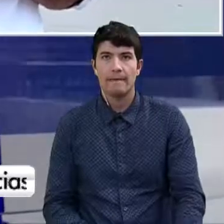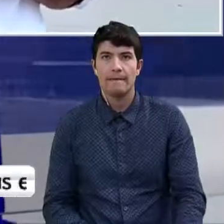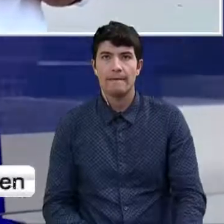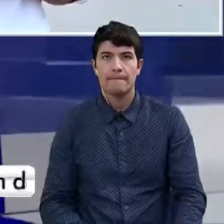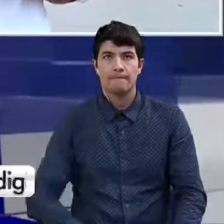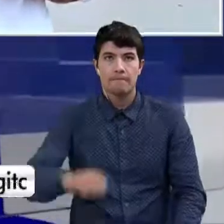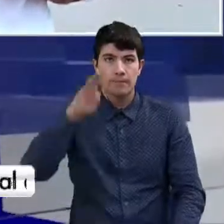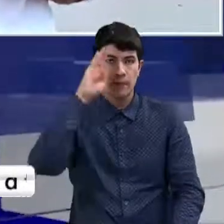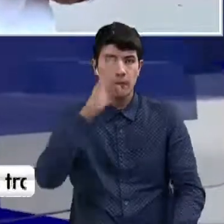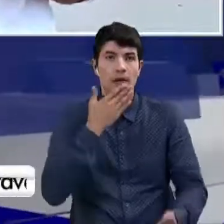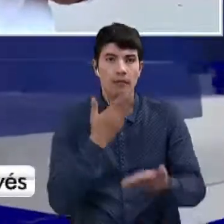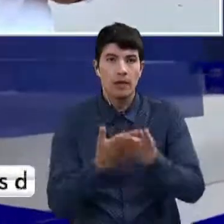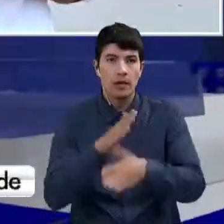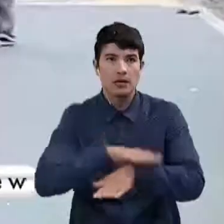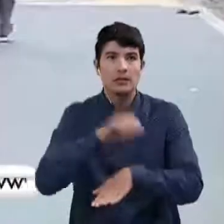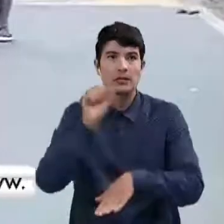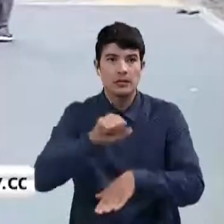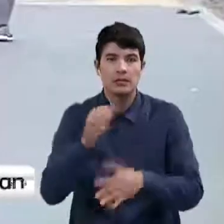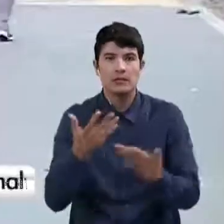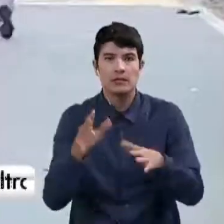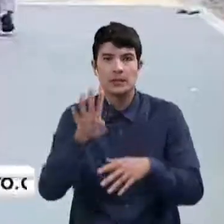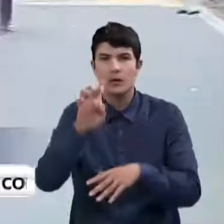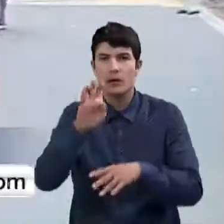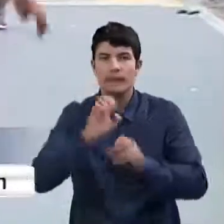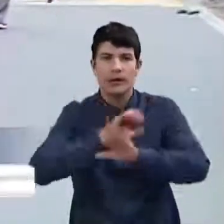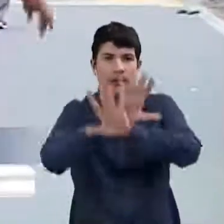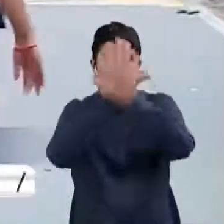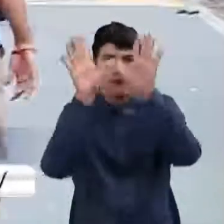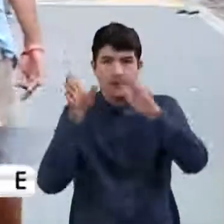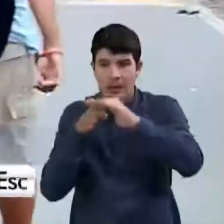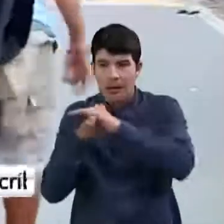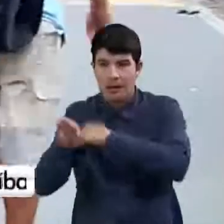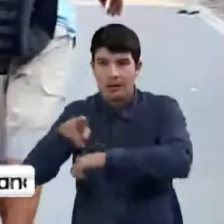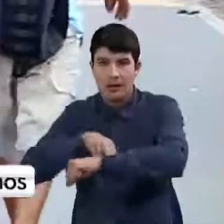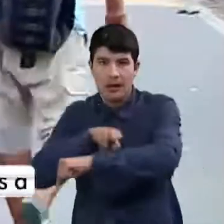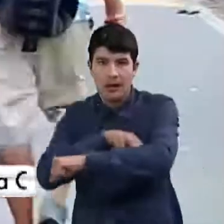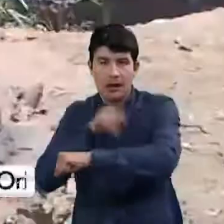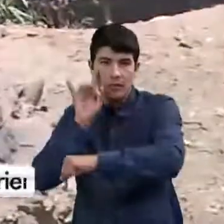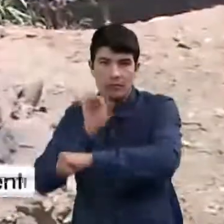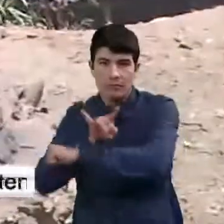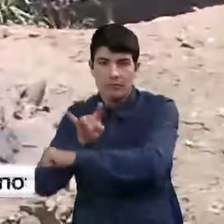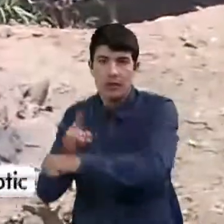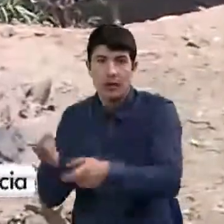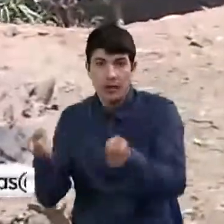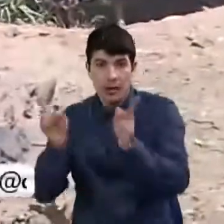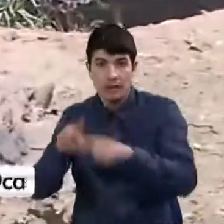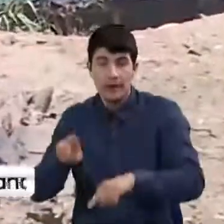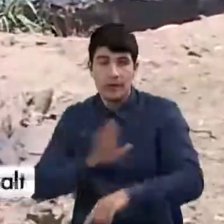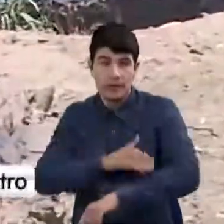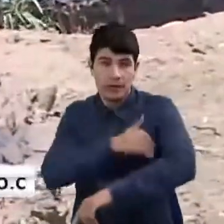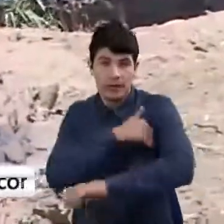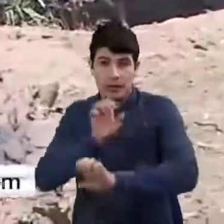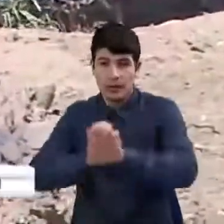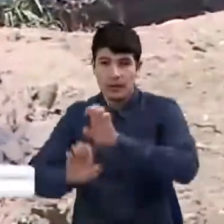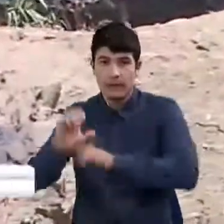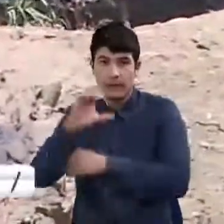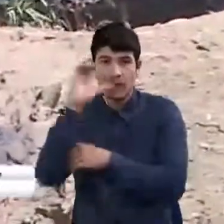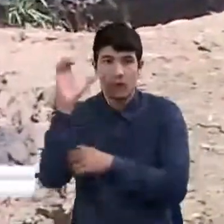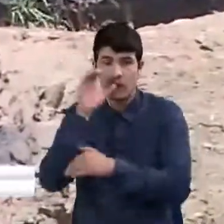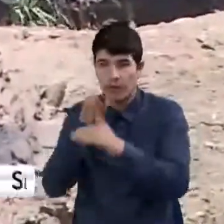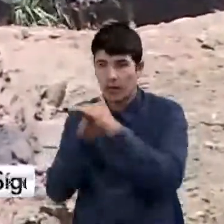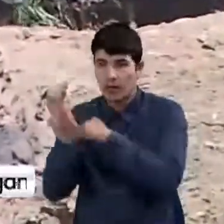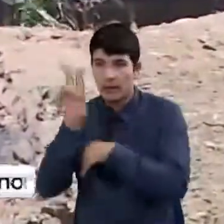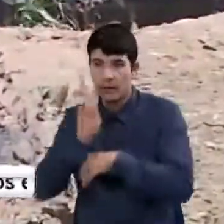hola muy buenas tardes pues hace a las nueve de la mañana habría ingresado delegados de la cancillería y también del ministerio de defensa colombiano para